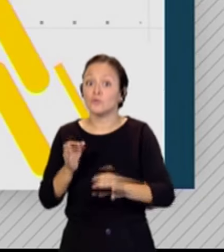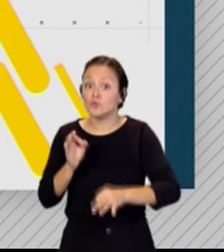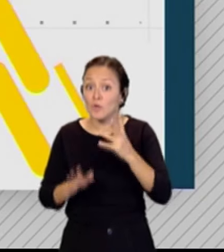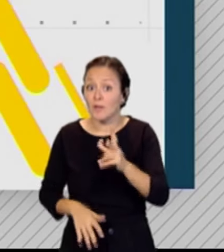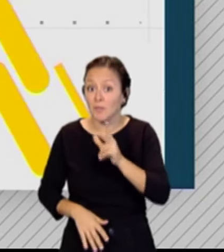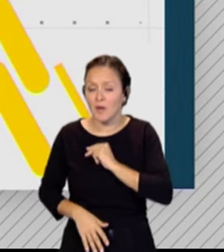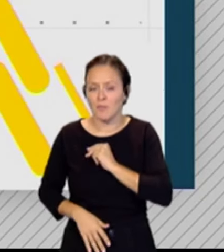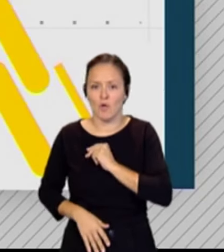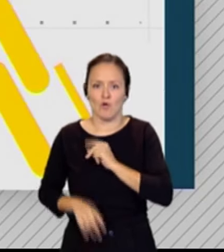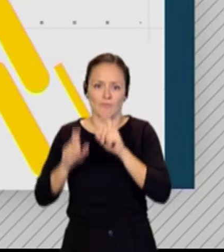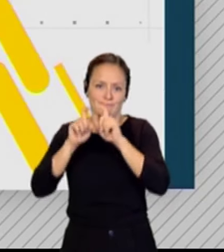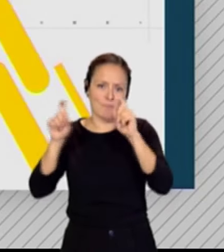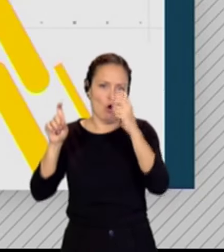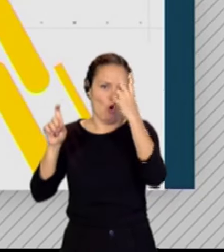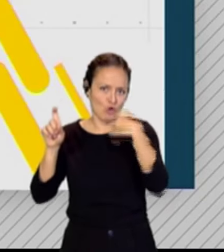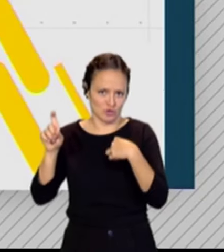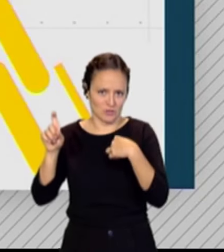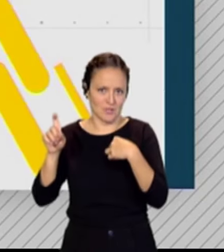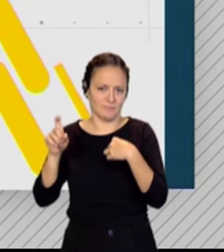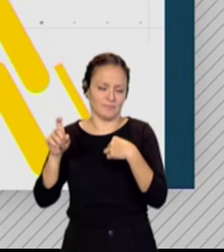sorteo de la 11 el